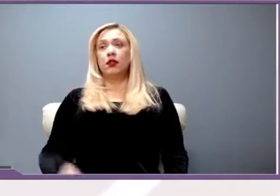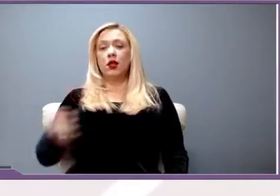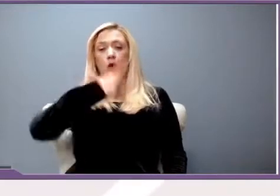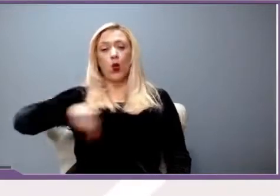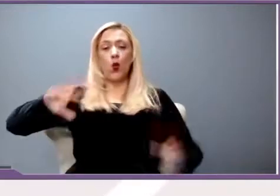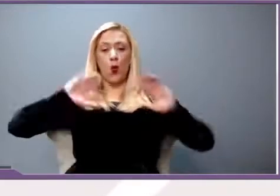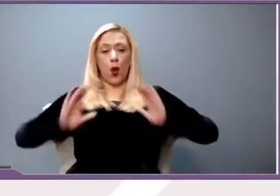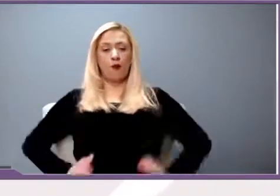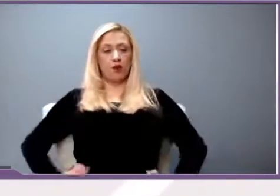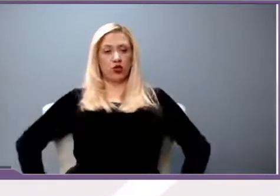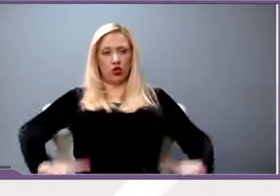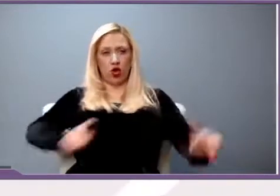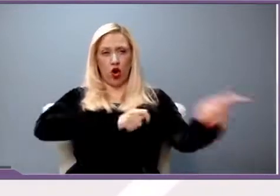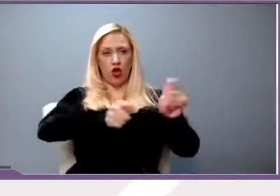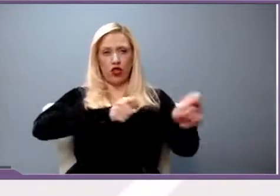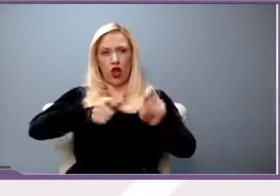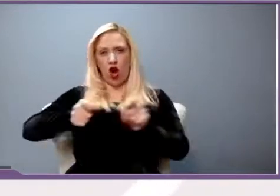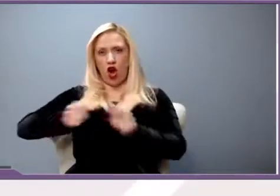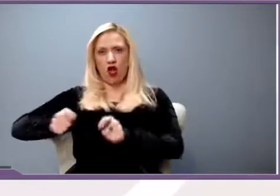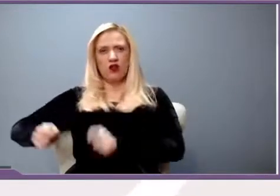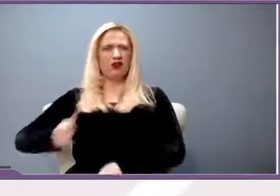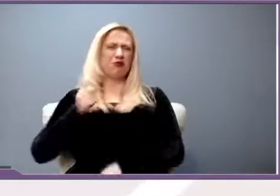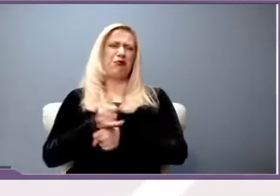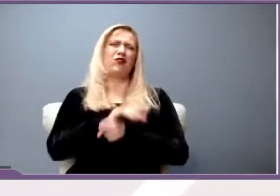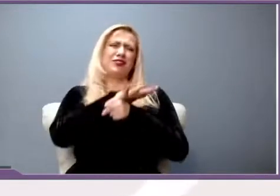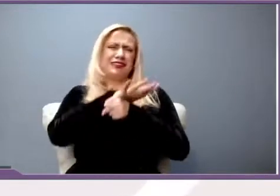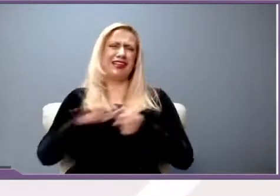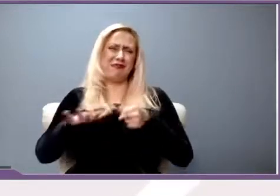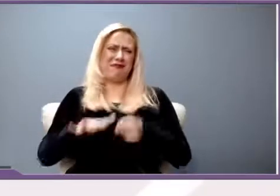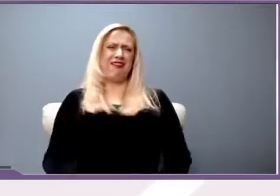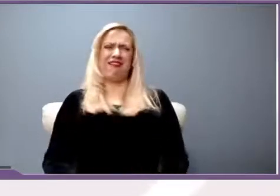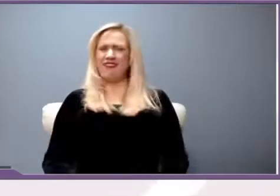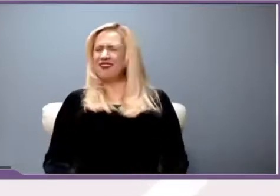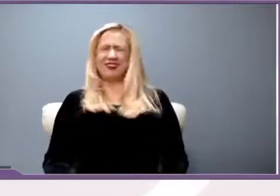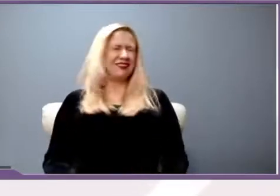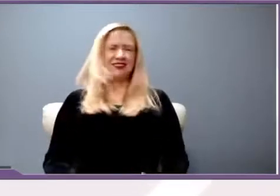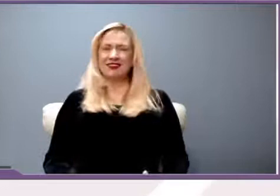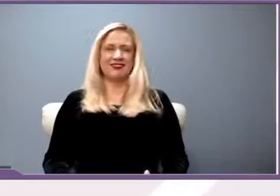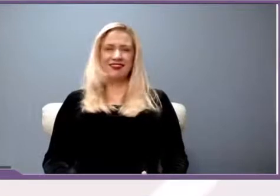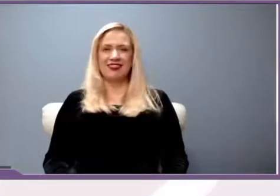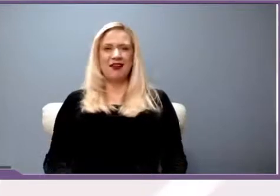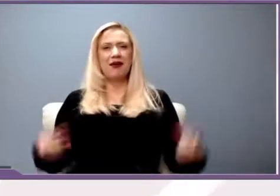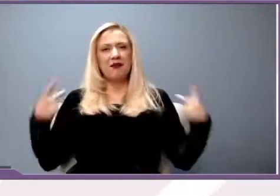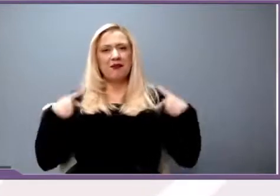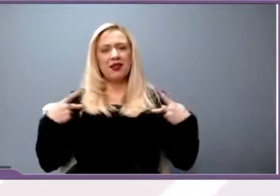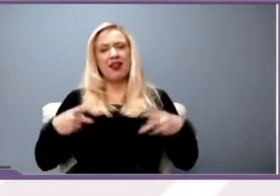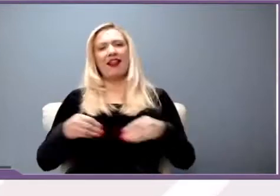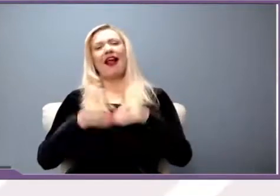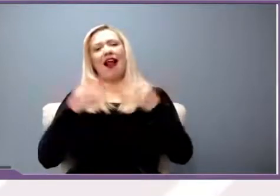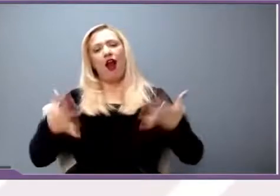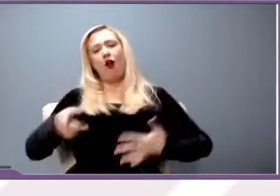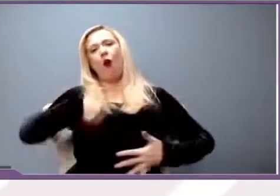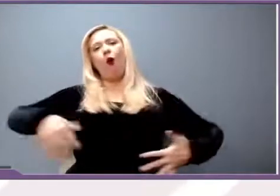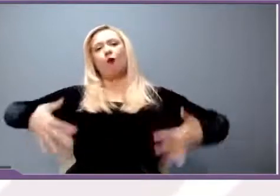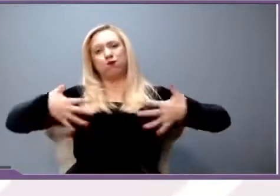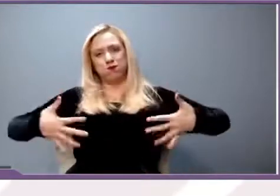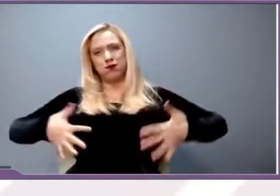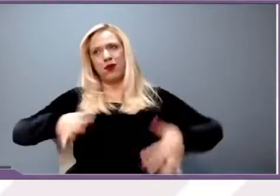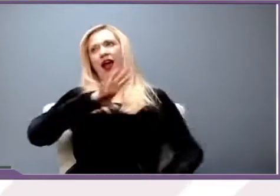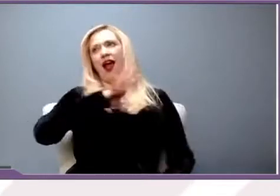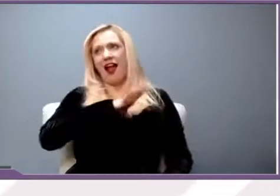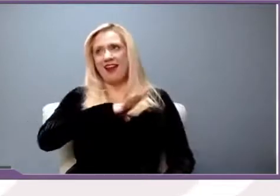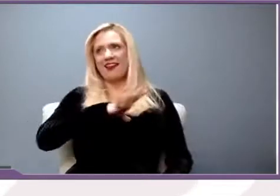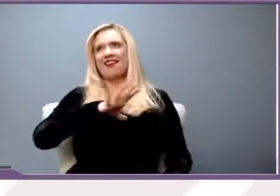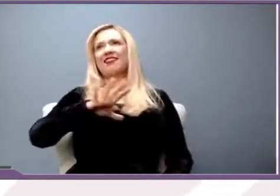contra cuerpos que son imposibles de conseguir, y en eso estamos todas las personas. Claro que las personas gordas tenemos unas experiencias muy